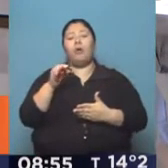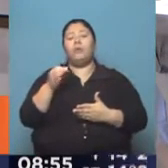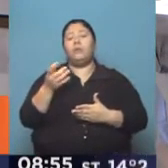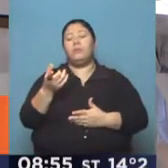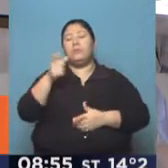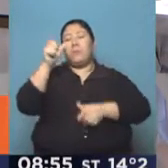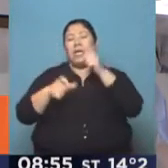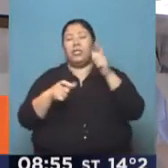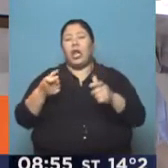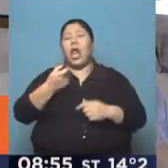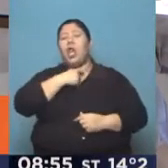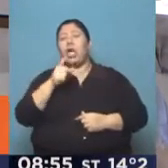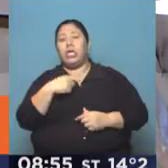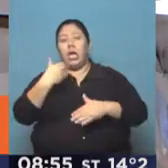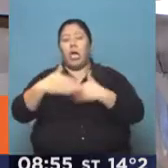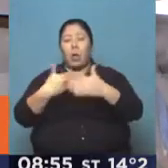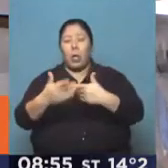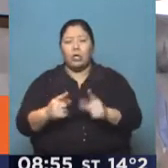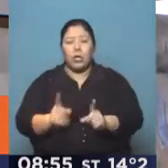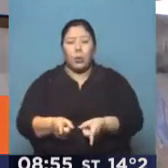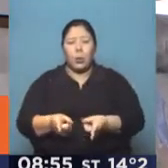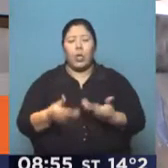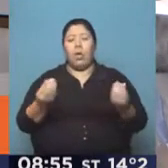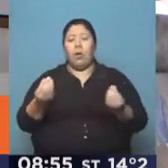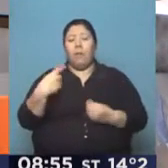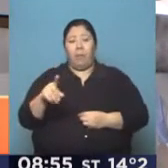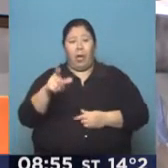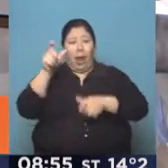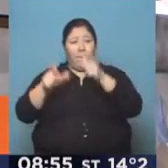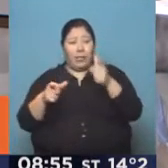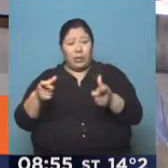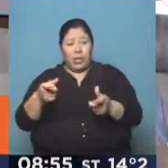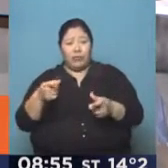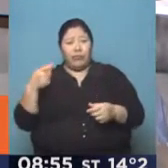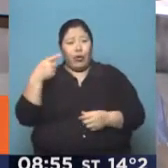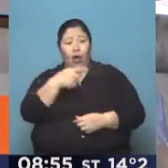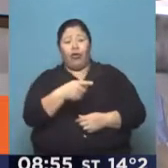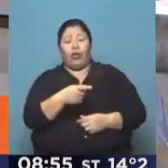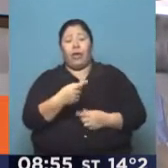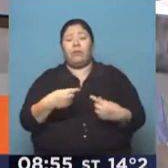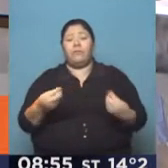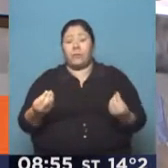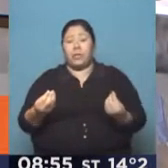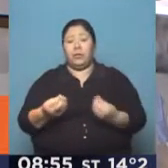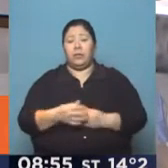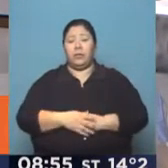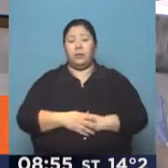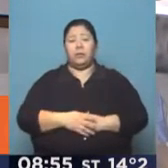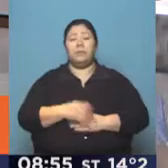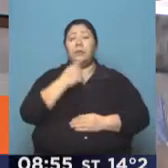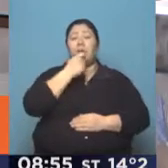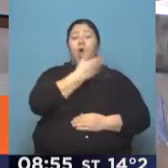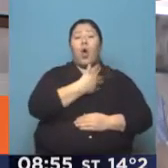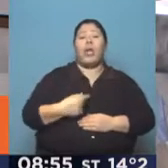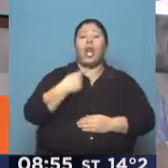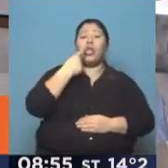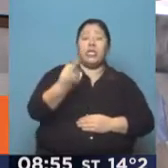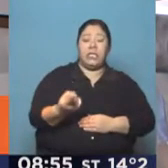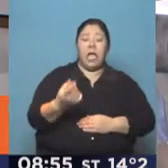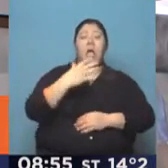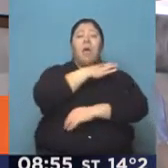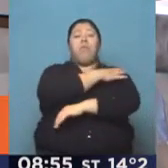se desestabiliza es el propio gobierno con las medidas que está tomando quien puede haber el el propio gobierno dice la pobreza